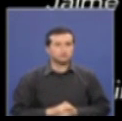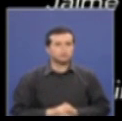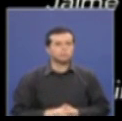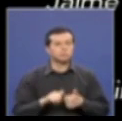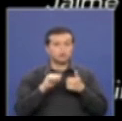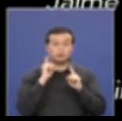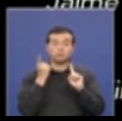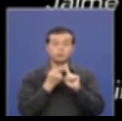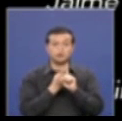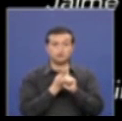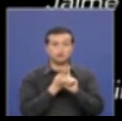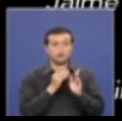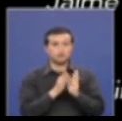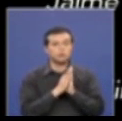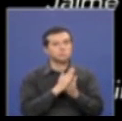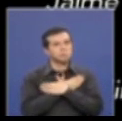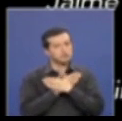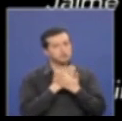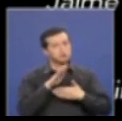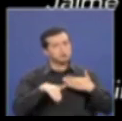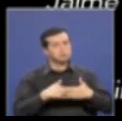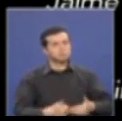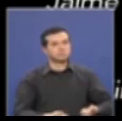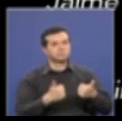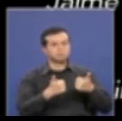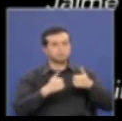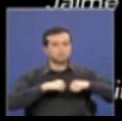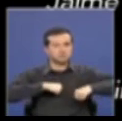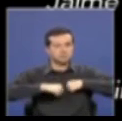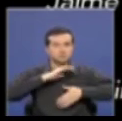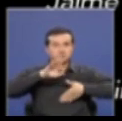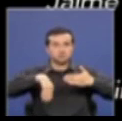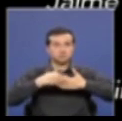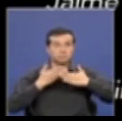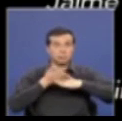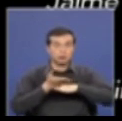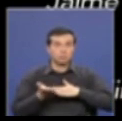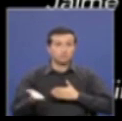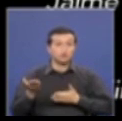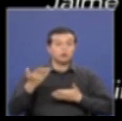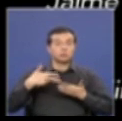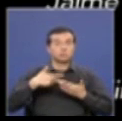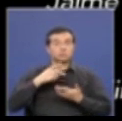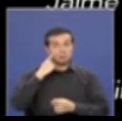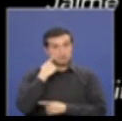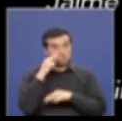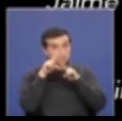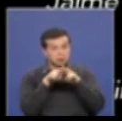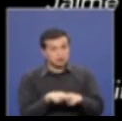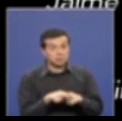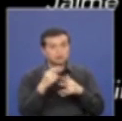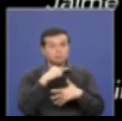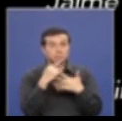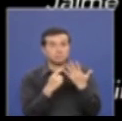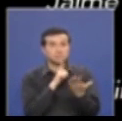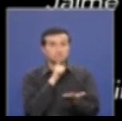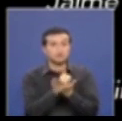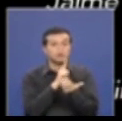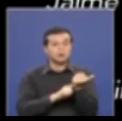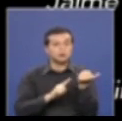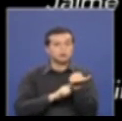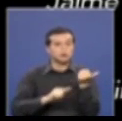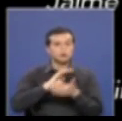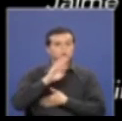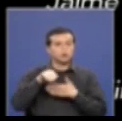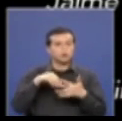Bueno, primero te felicito por todo, ¿no? Todo muy bien. Hagamos la lista entre todos y después la retachequeamos. La lista, hermano, anda haciendo la tuya, yo